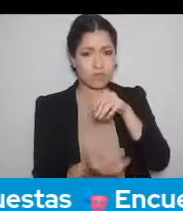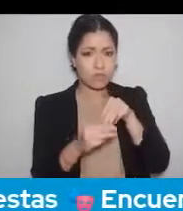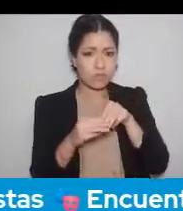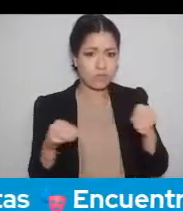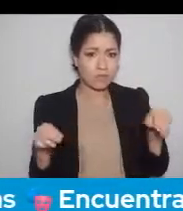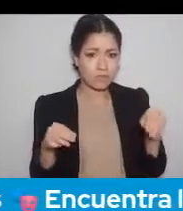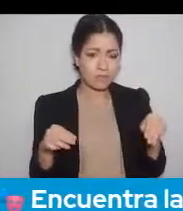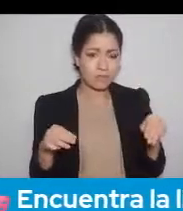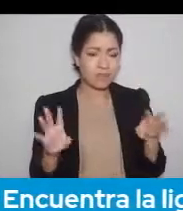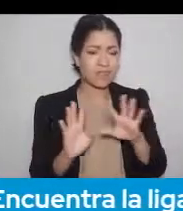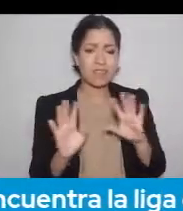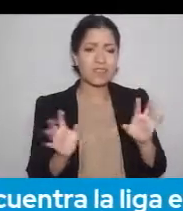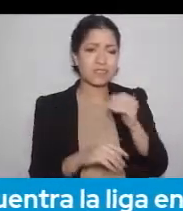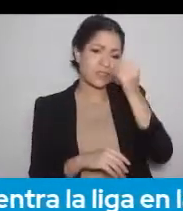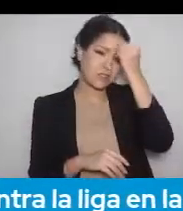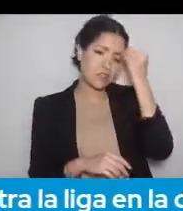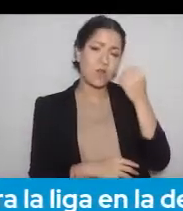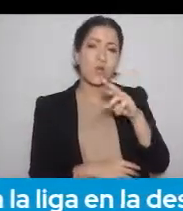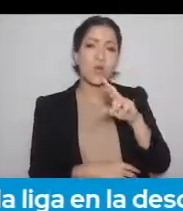Urania.